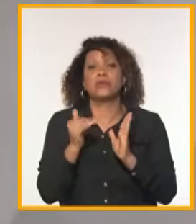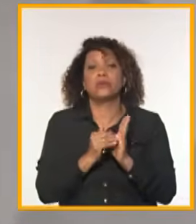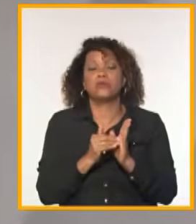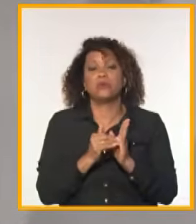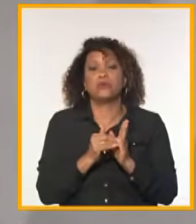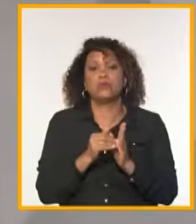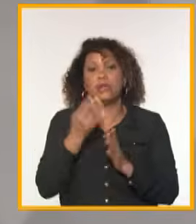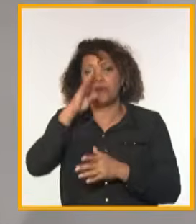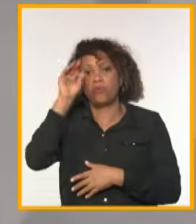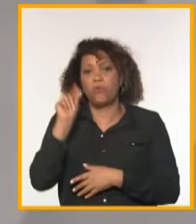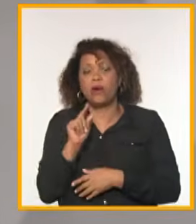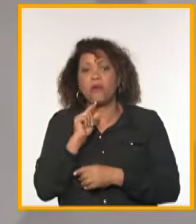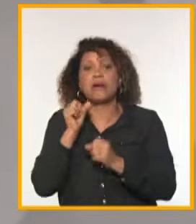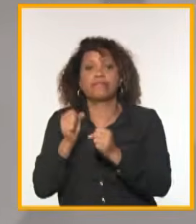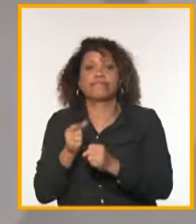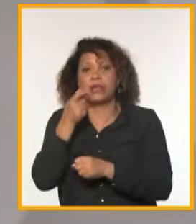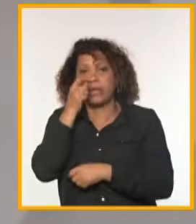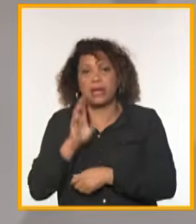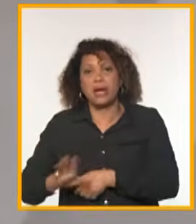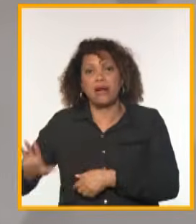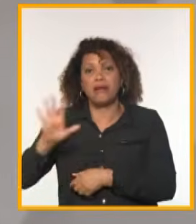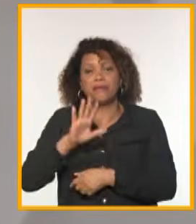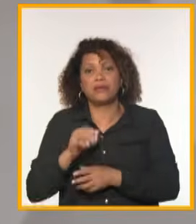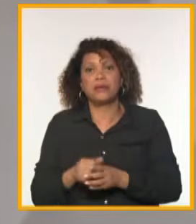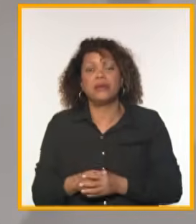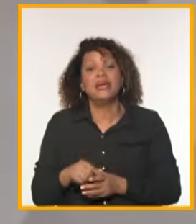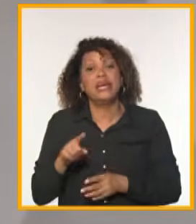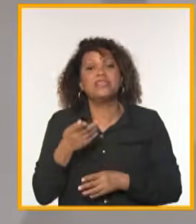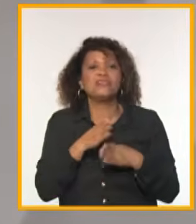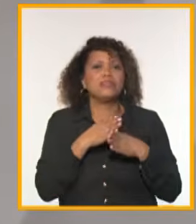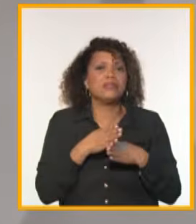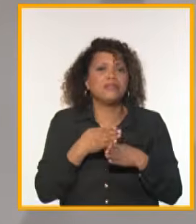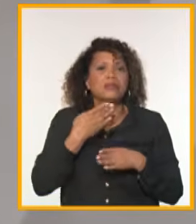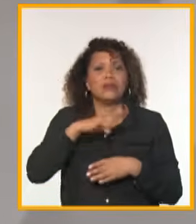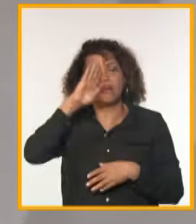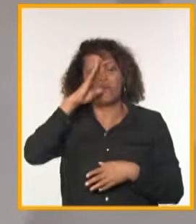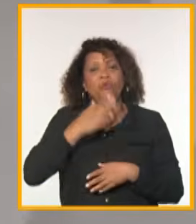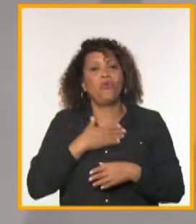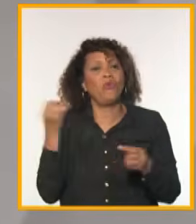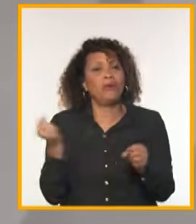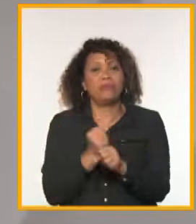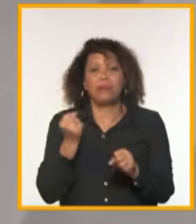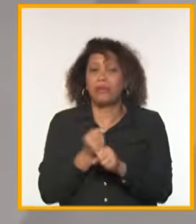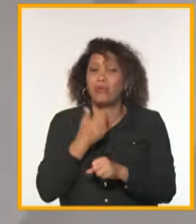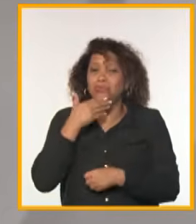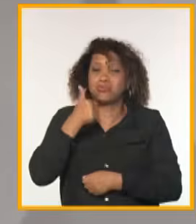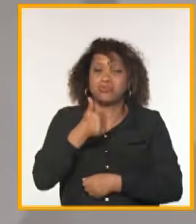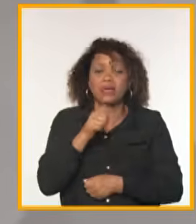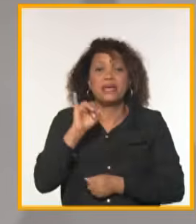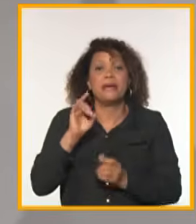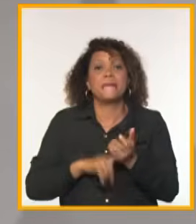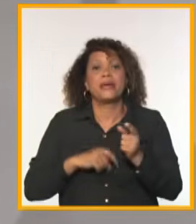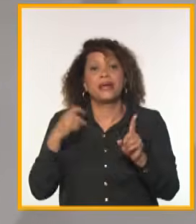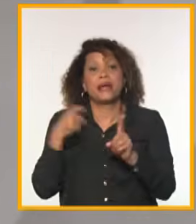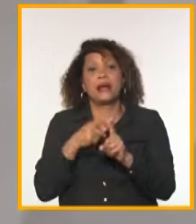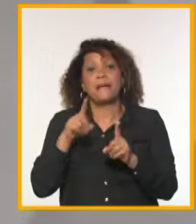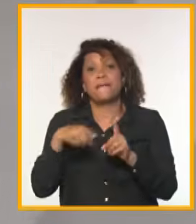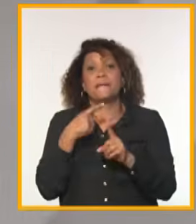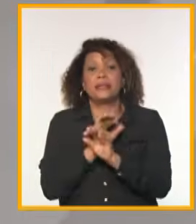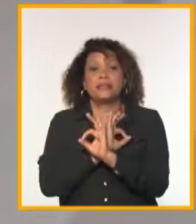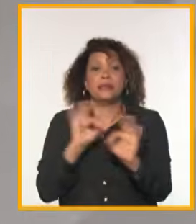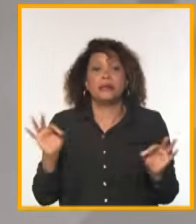que esa es una enfermedad controlada en Cuba, habla muy alto del trabajo del IPK y en particular de Jorge Pérez y